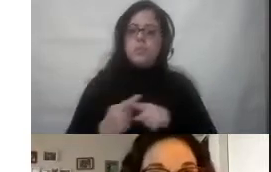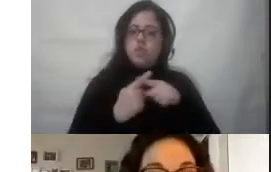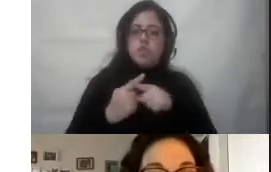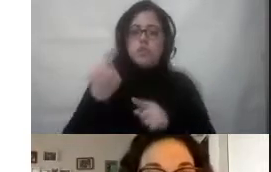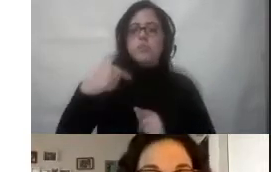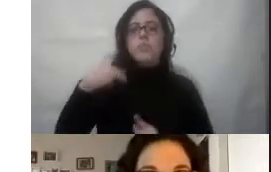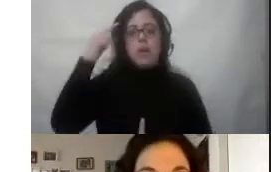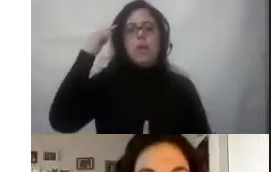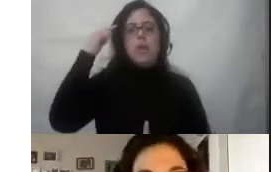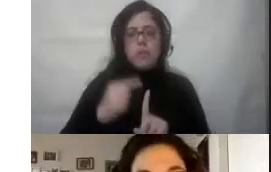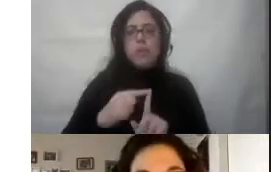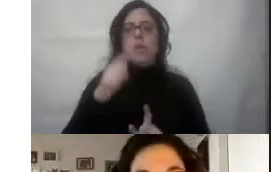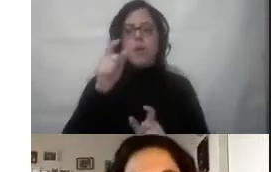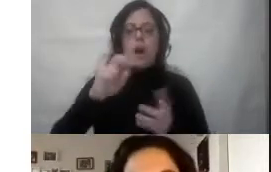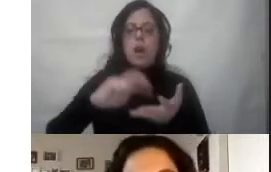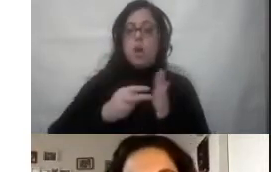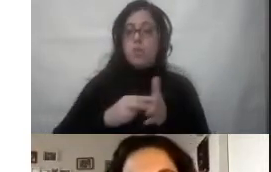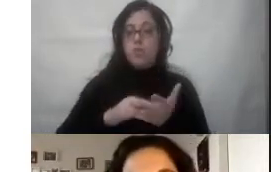problemas sociales relevantes.